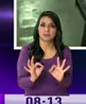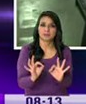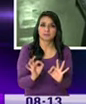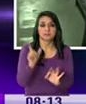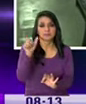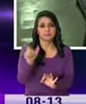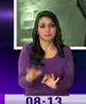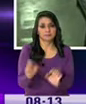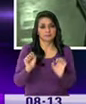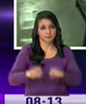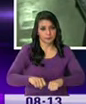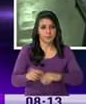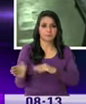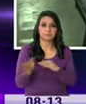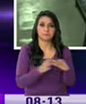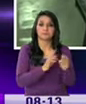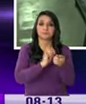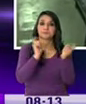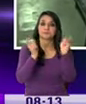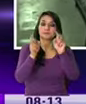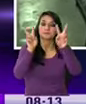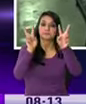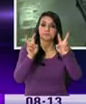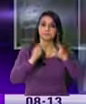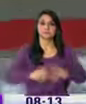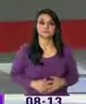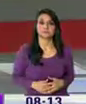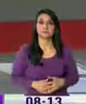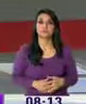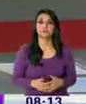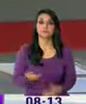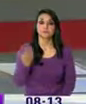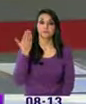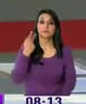futuro cliente. Vamos a cambiar la tónica de la información y desde hace 2 meses en la zona de